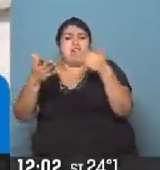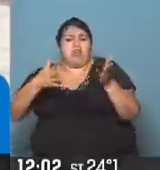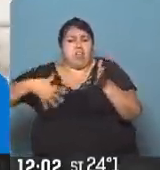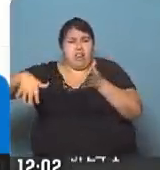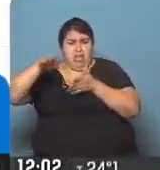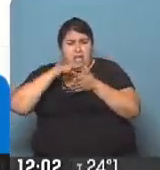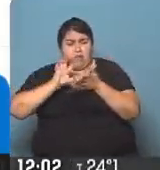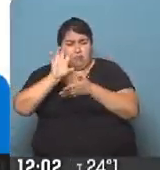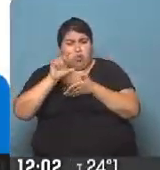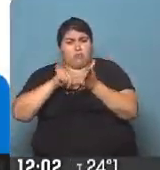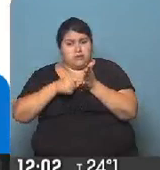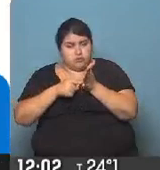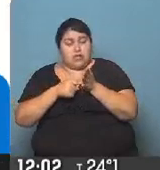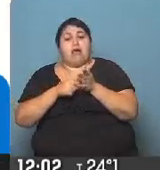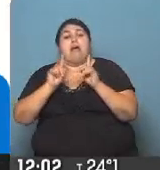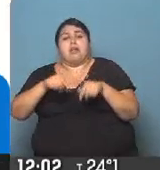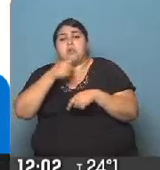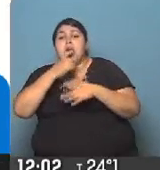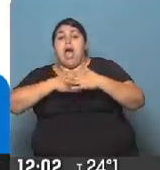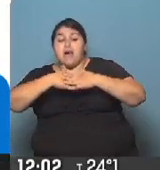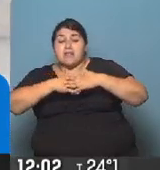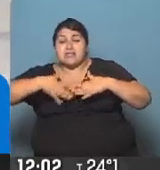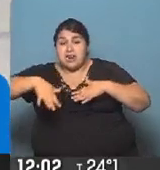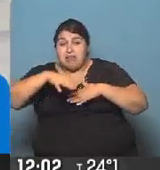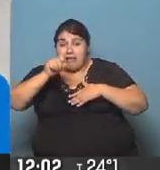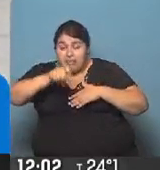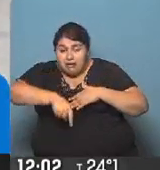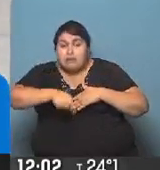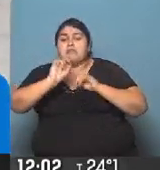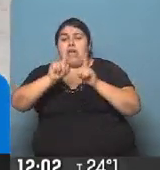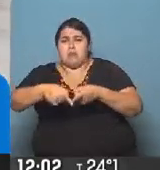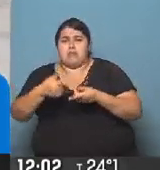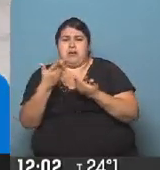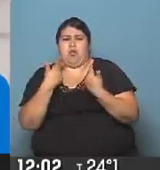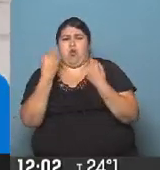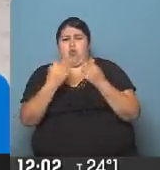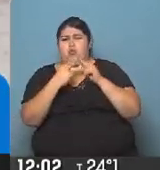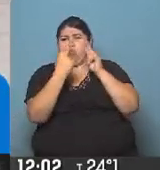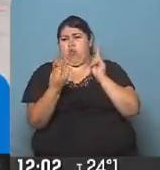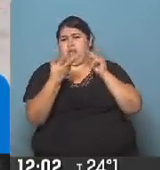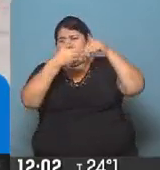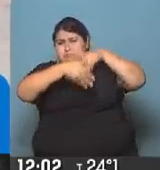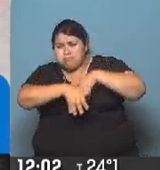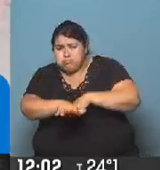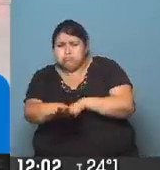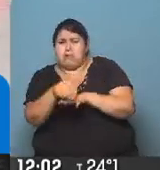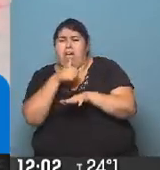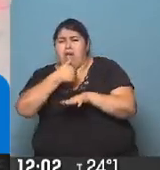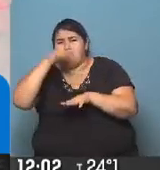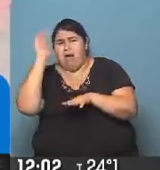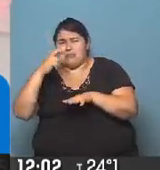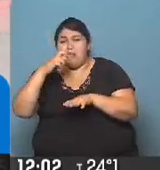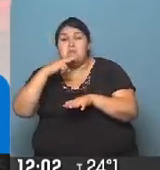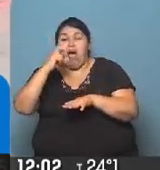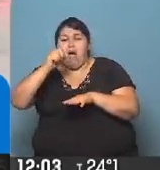conurbano bonaerense. Aquí en la ciudad de Avellaneda, provincia de Buenos Aires, en la bajada del puente Pueyrredón, la avenida Pavón fue una de las vías de